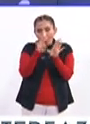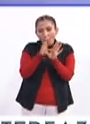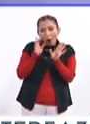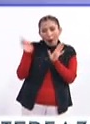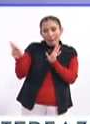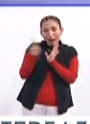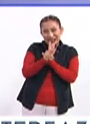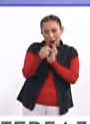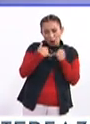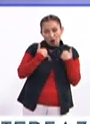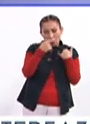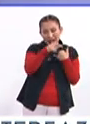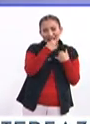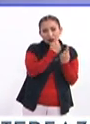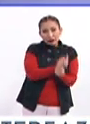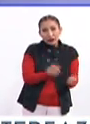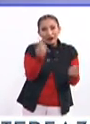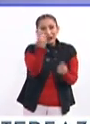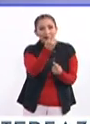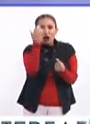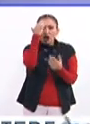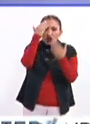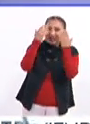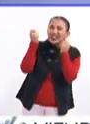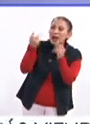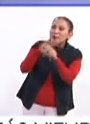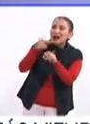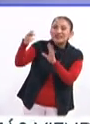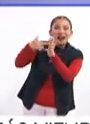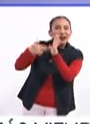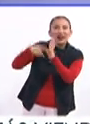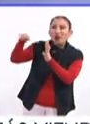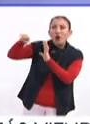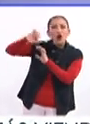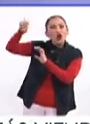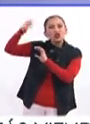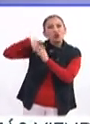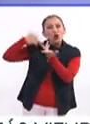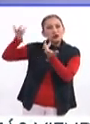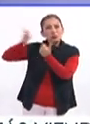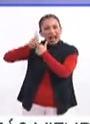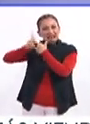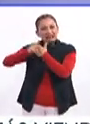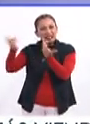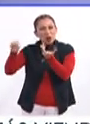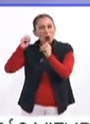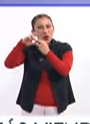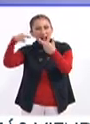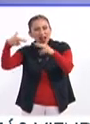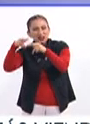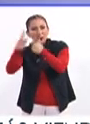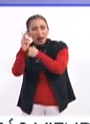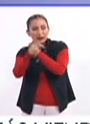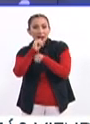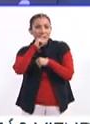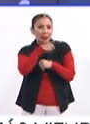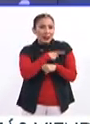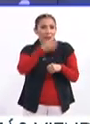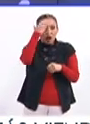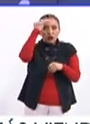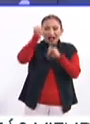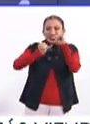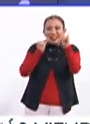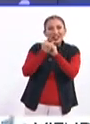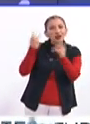así como los jóvenes y los niños necesitan conocer las reglas del juego en la democracia nacional, también tienen que conocer los mecanismos